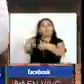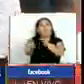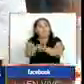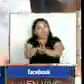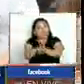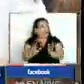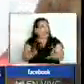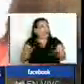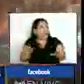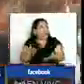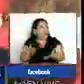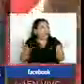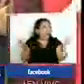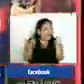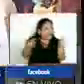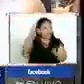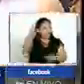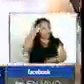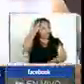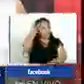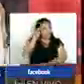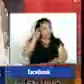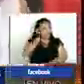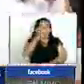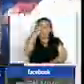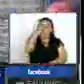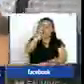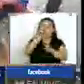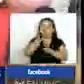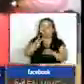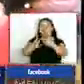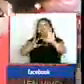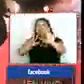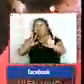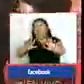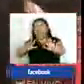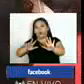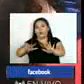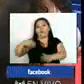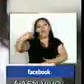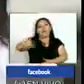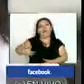comicios que se van a celebrar, como usted sabrá, el 28 de febrero de 2021.